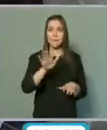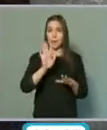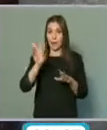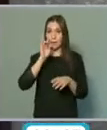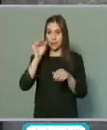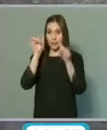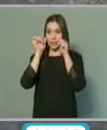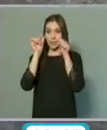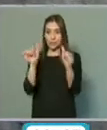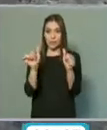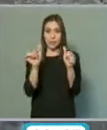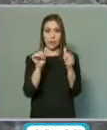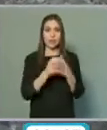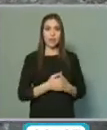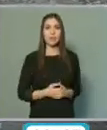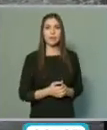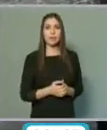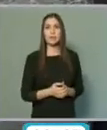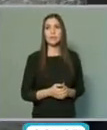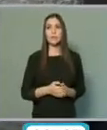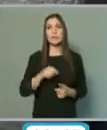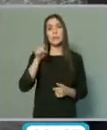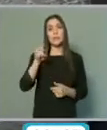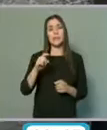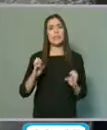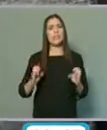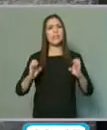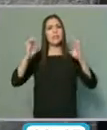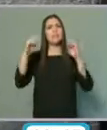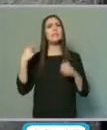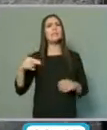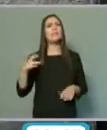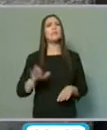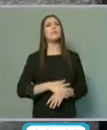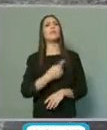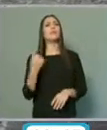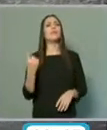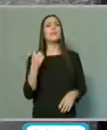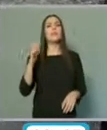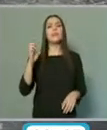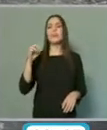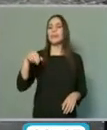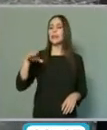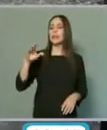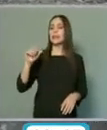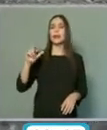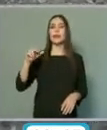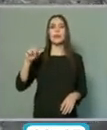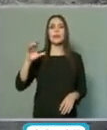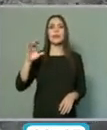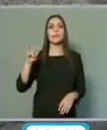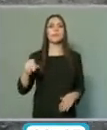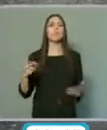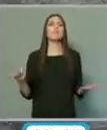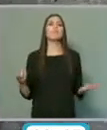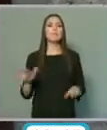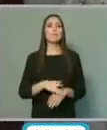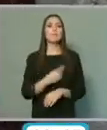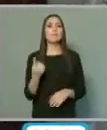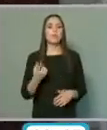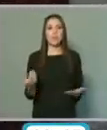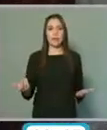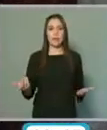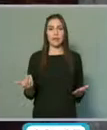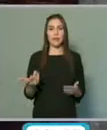atención. ¿Por qué este edificio se llama de la Encarnación? A ver, ¿por qué? No le acabo de decir